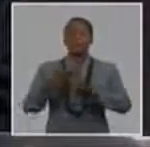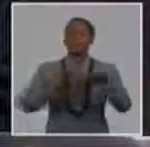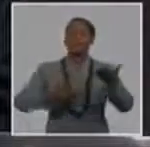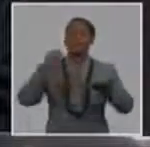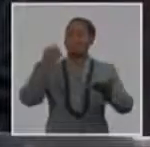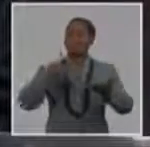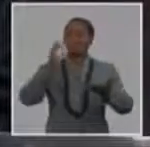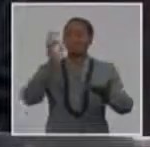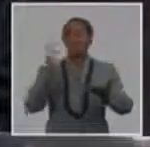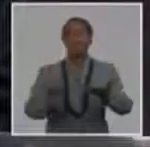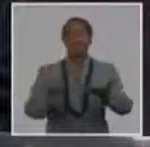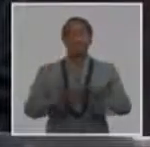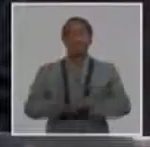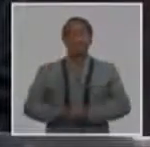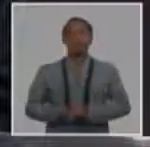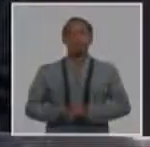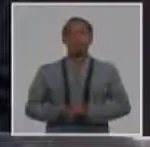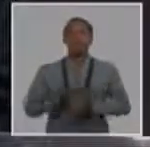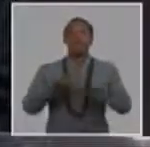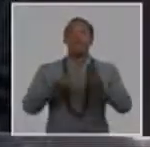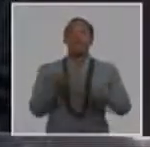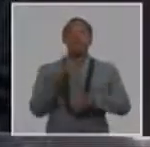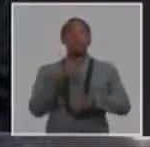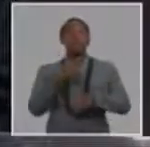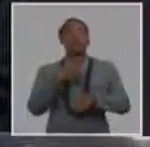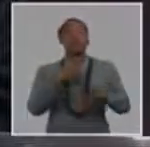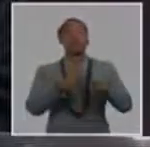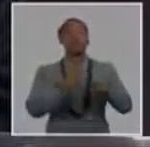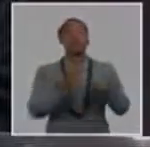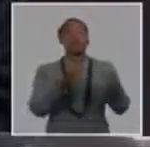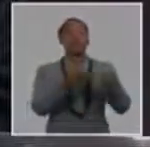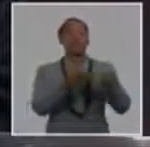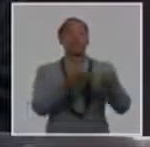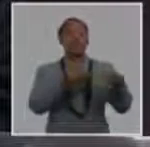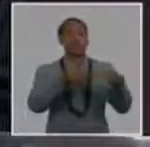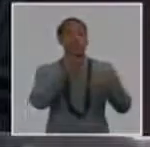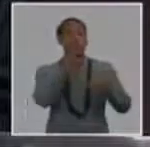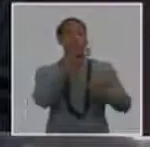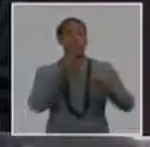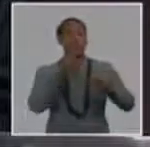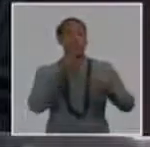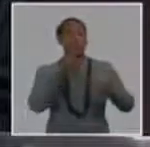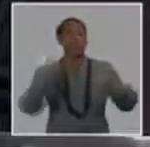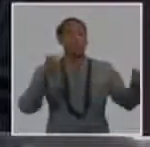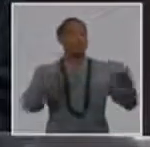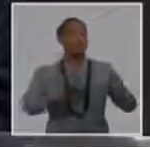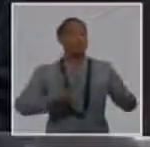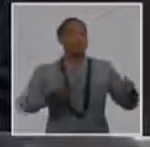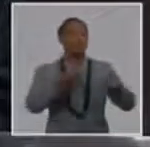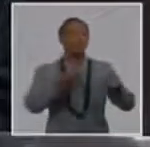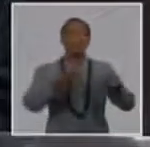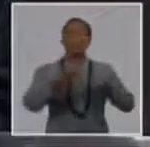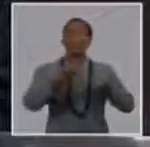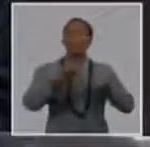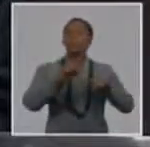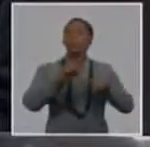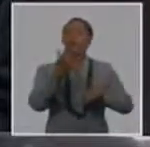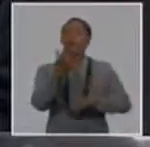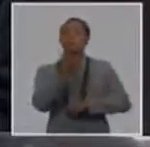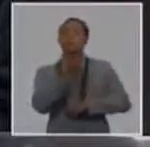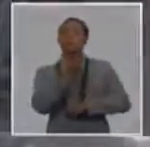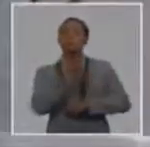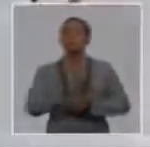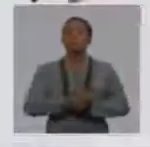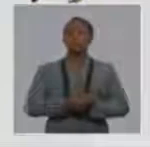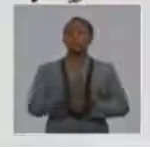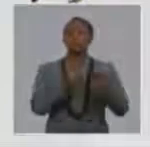o moléculas que están en proceso de investigación, desarrollo diferente, son 81. Y de ellos, 71 ya